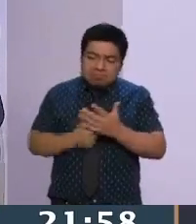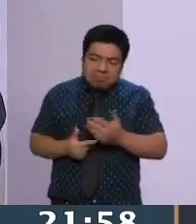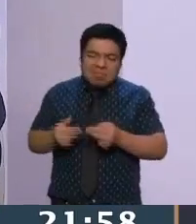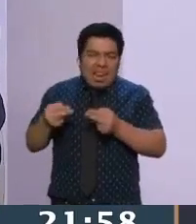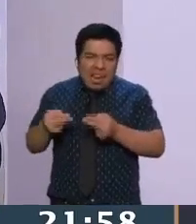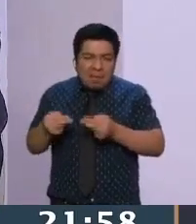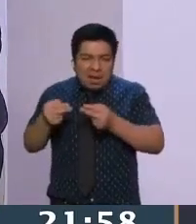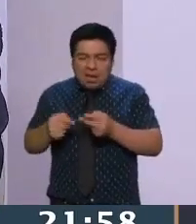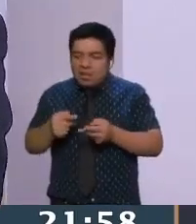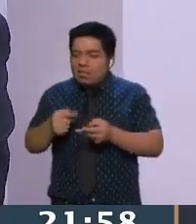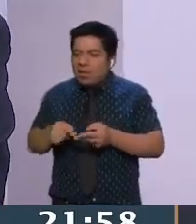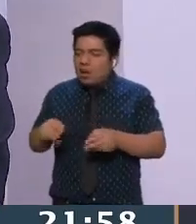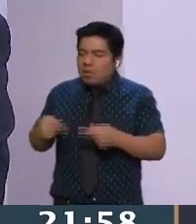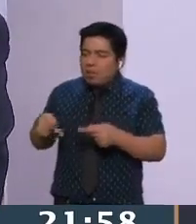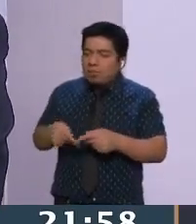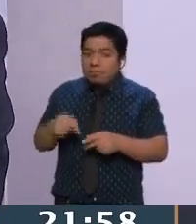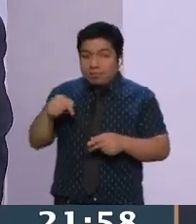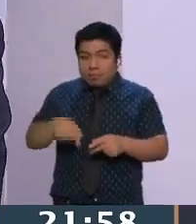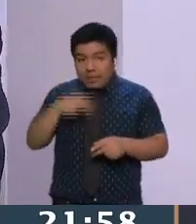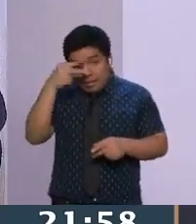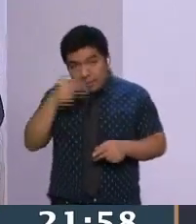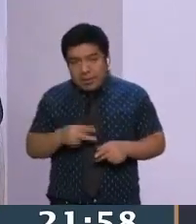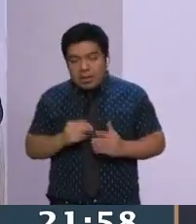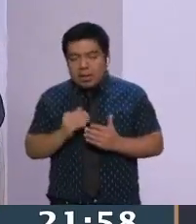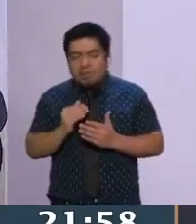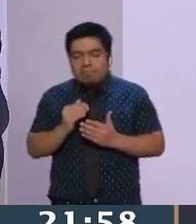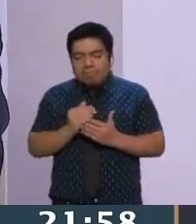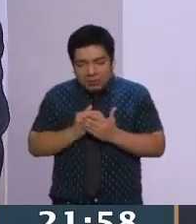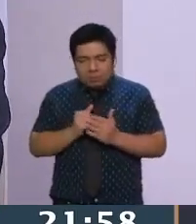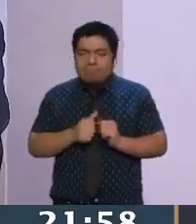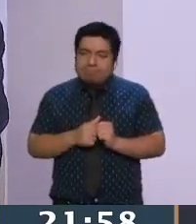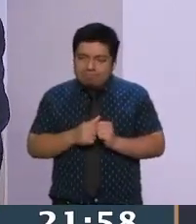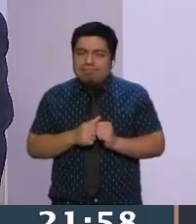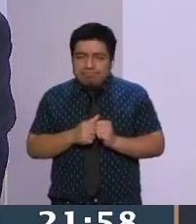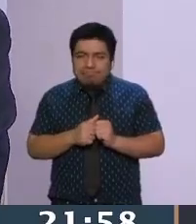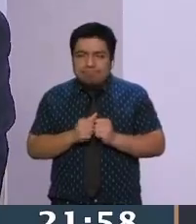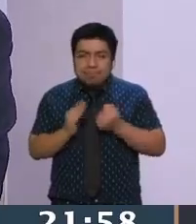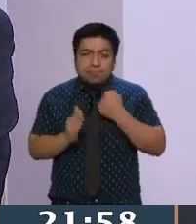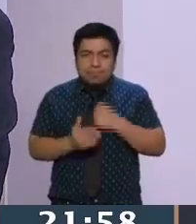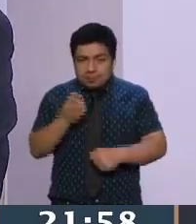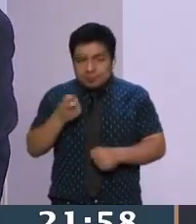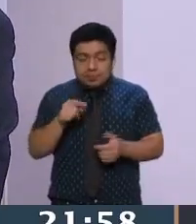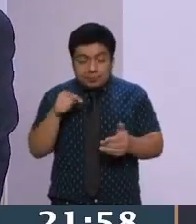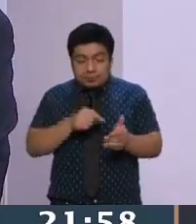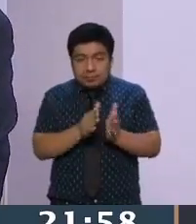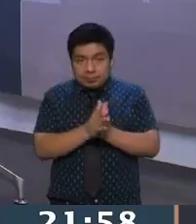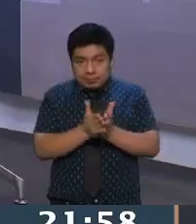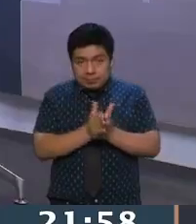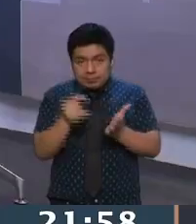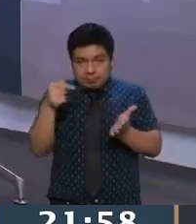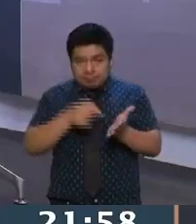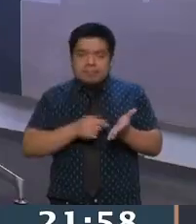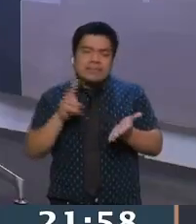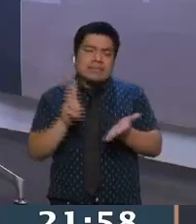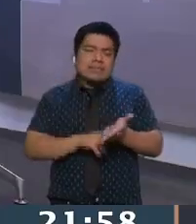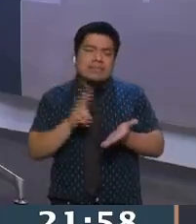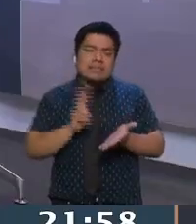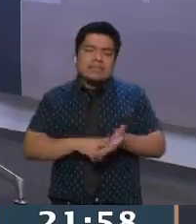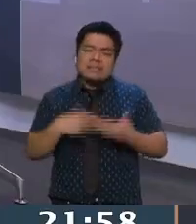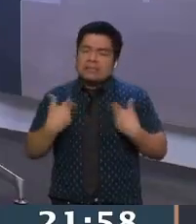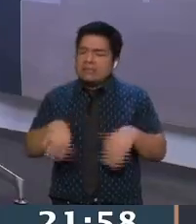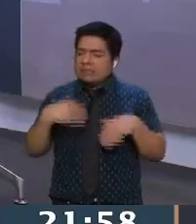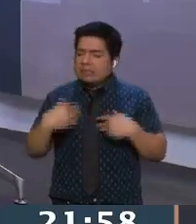al mainstream, el jazz mexicano me parece que lo hace menos. Por eso también el valor de este trabajo